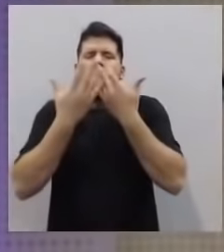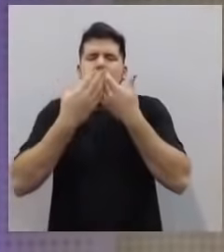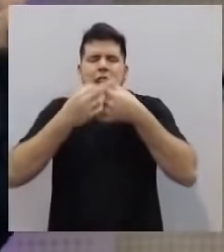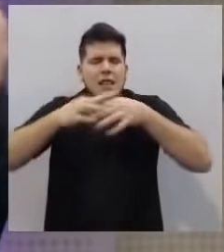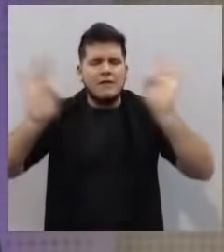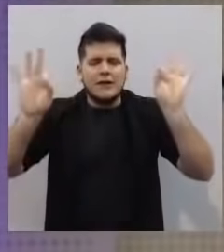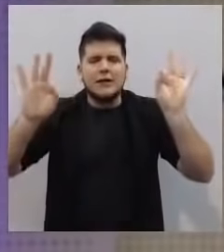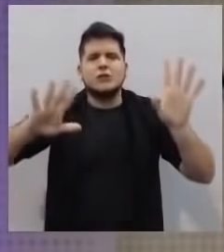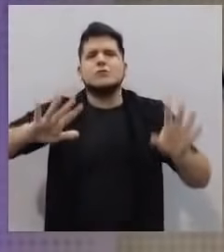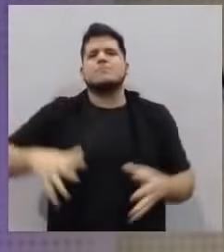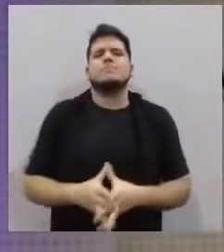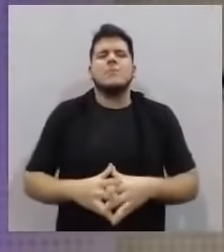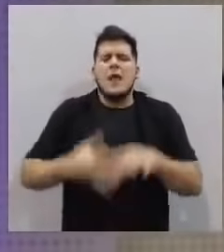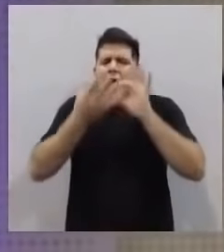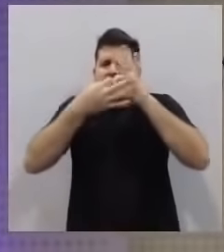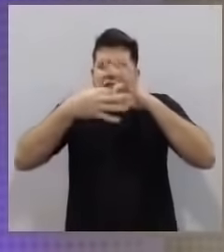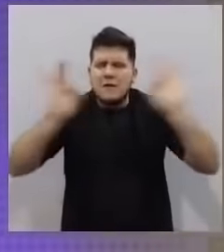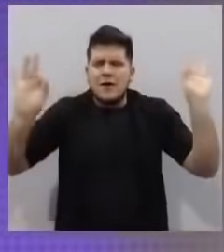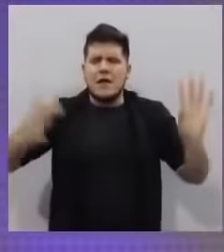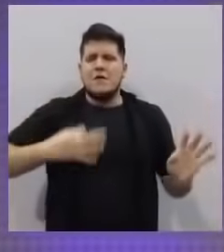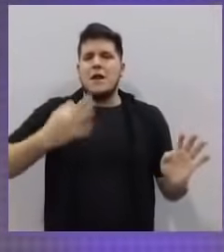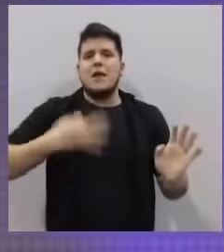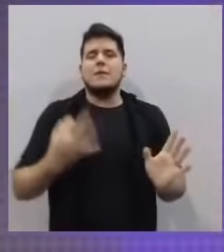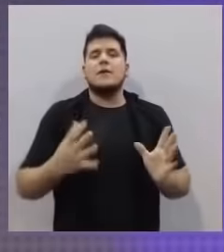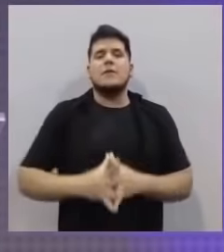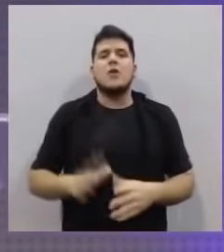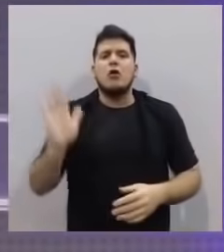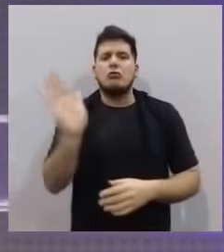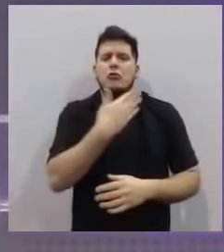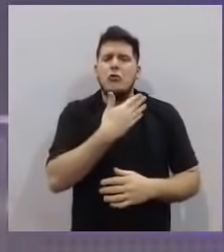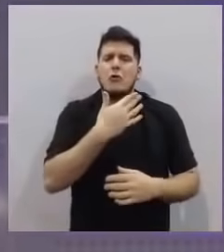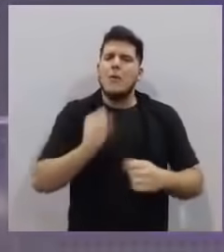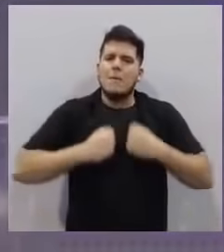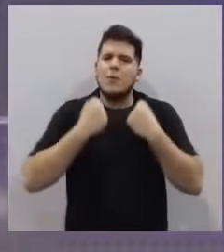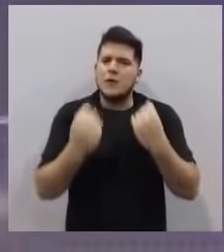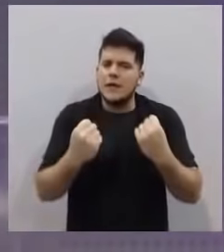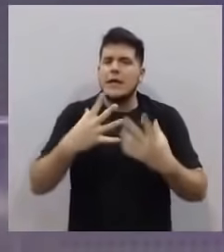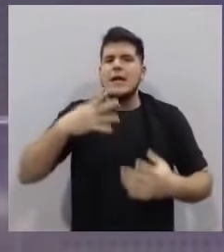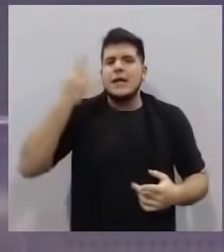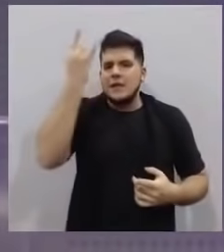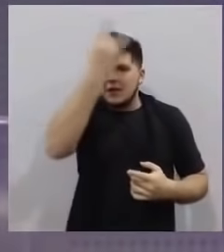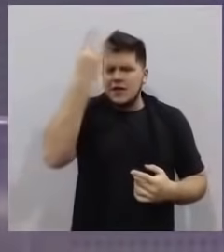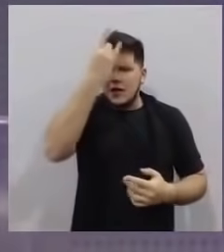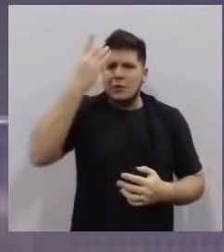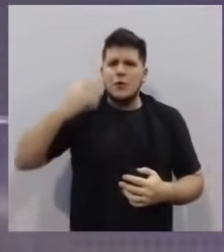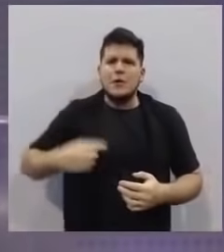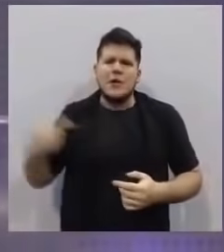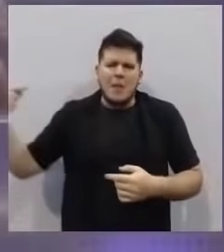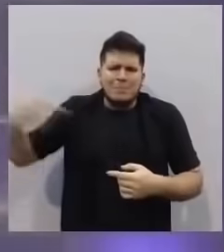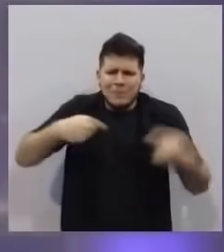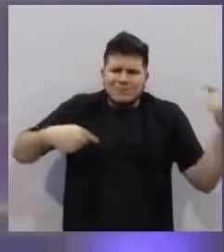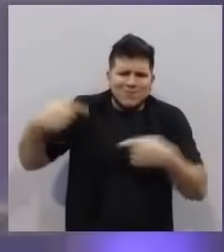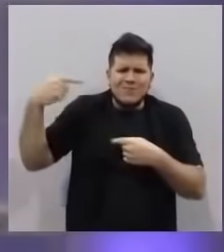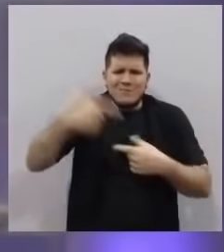quita todo pensamiento que no es correcto todo poder de las tinieblas señor que susurra a los oídos señor para que